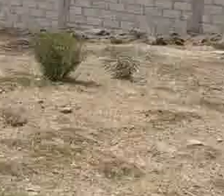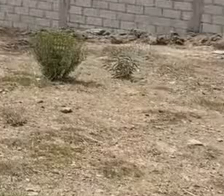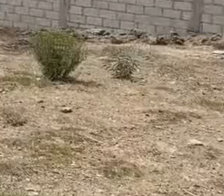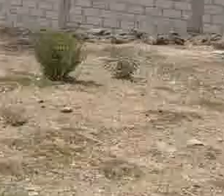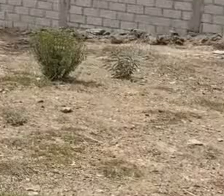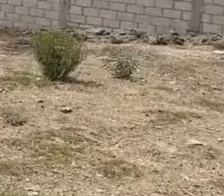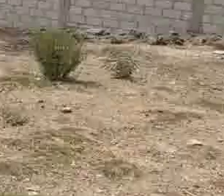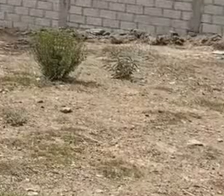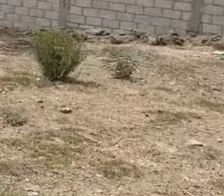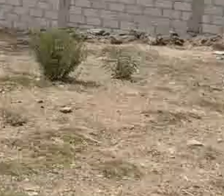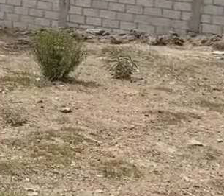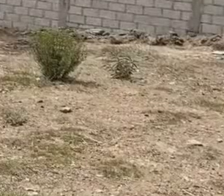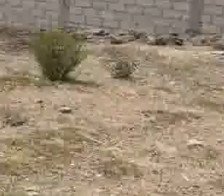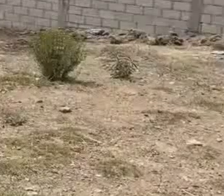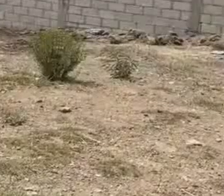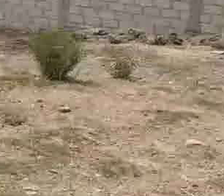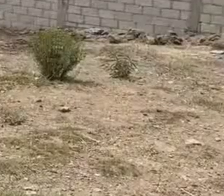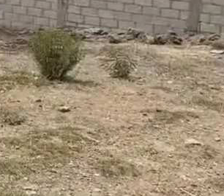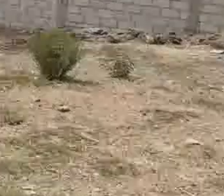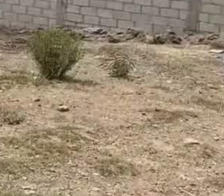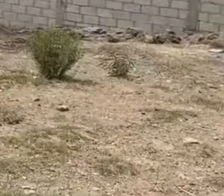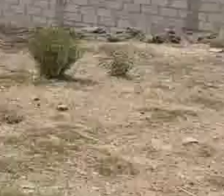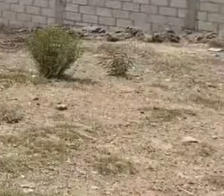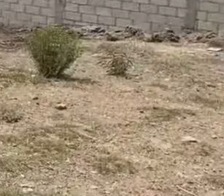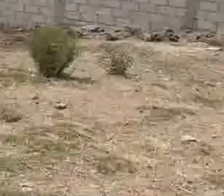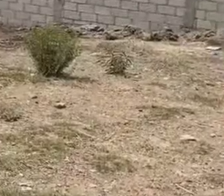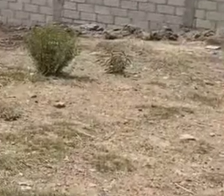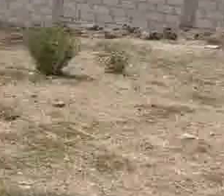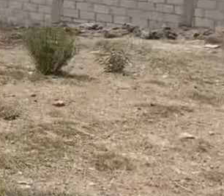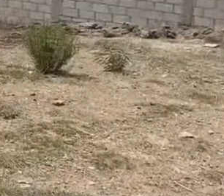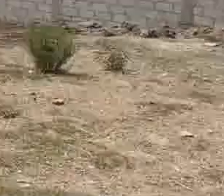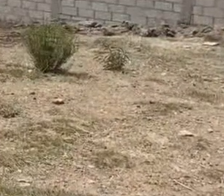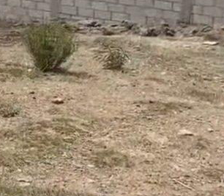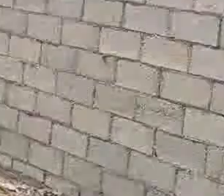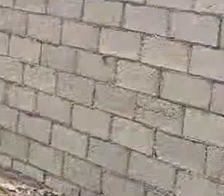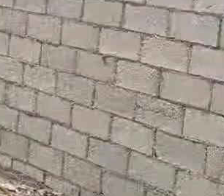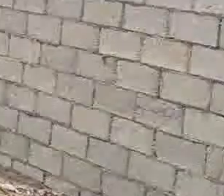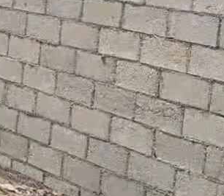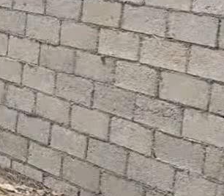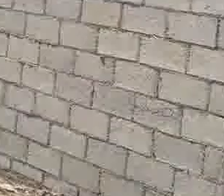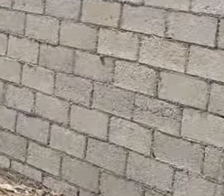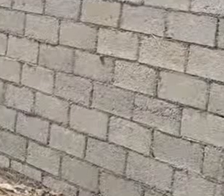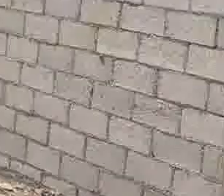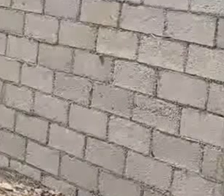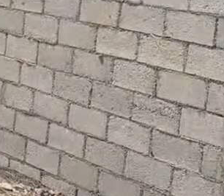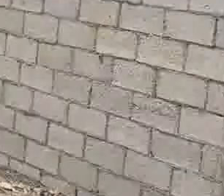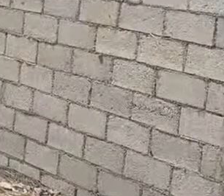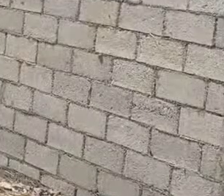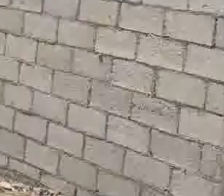este recurso, pues lo estamos haciendo rendir un poquito lo más que se pueda. Hay padres de